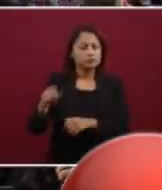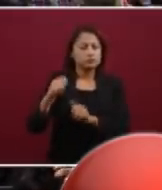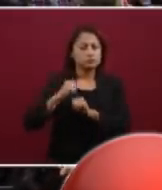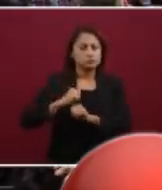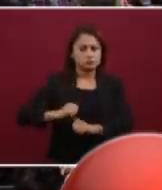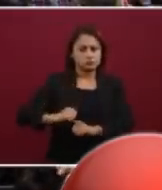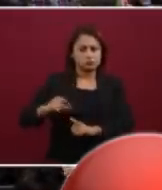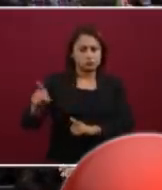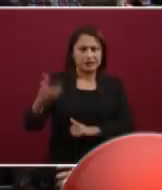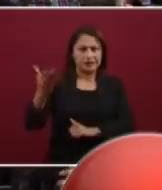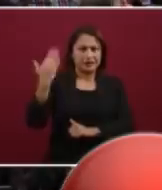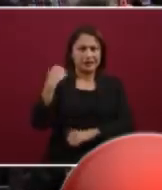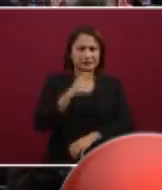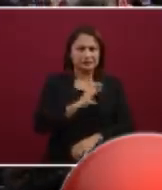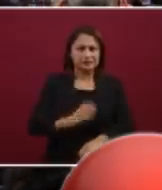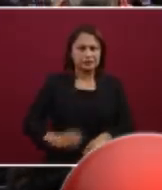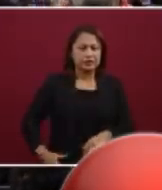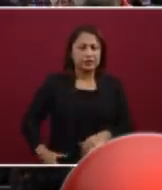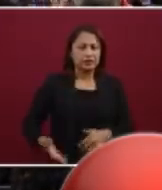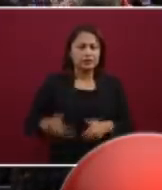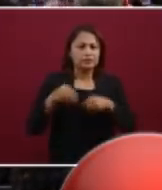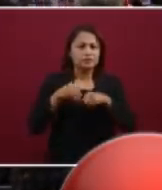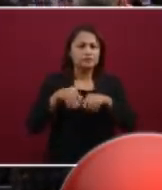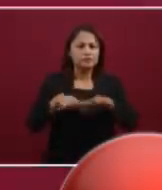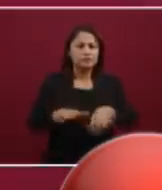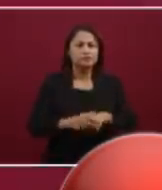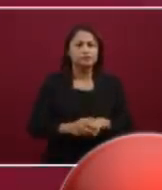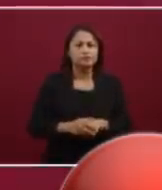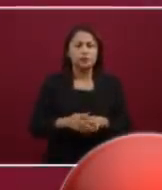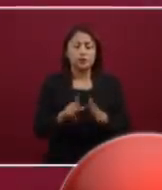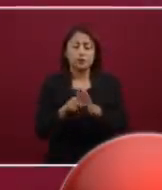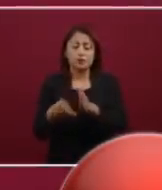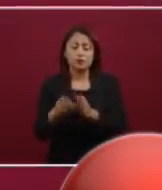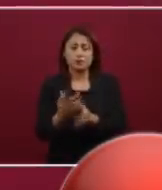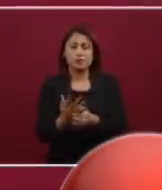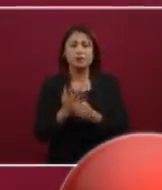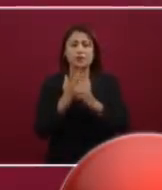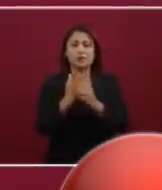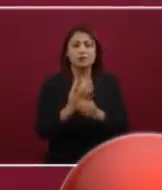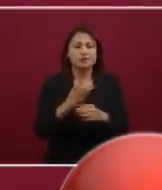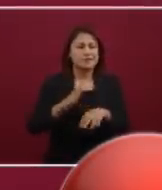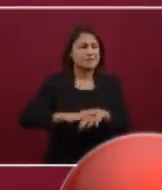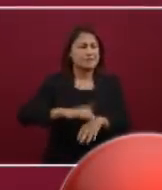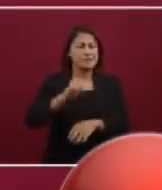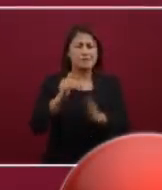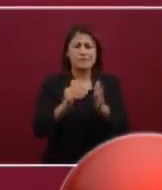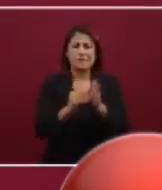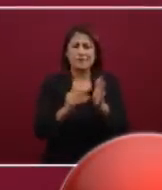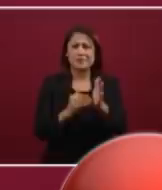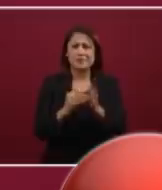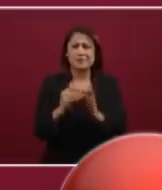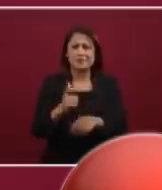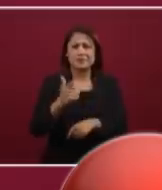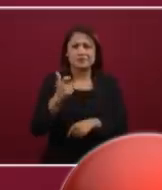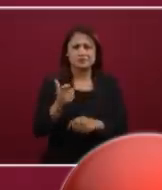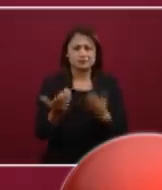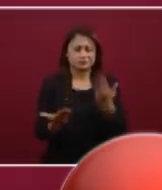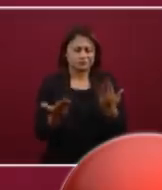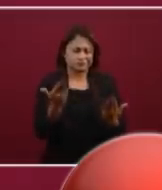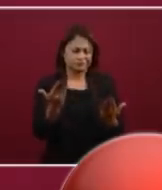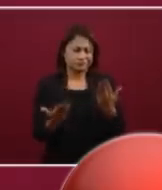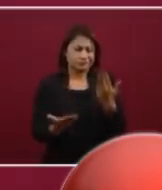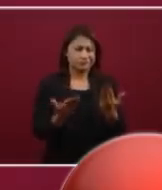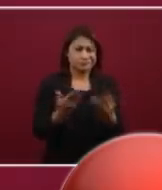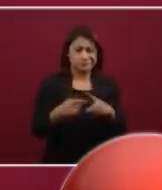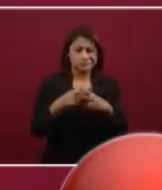oficiales. Reforma dice que son más de 1,000 millones de pesos, pero no salen las cuentas. ¿Puede decir si faltan columnistas ahí,